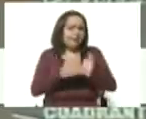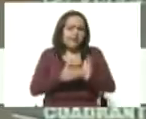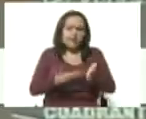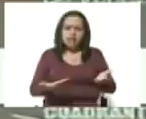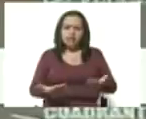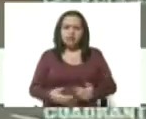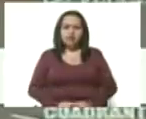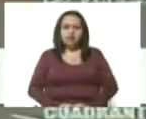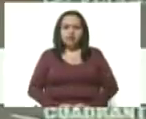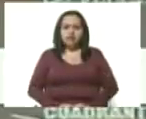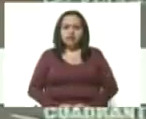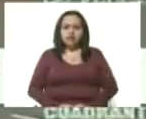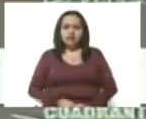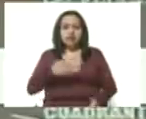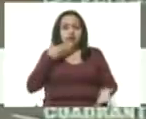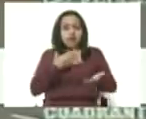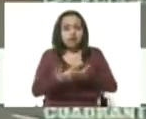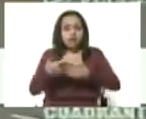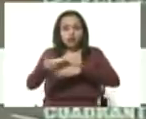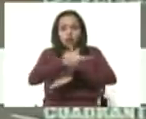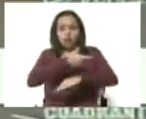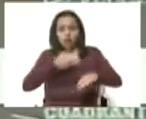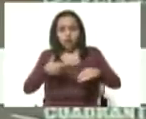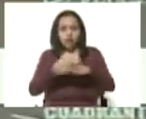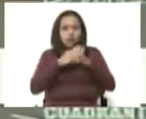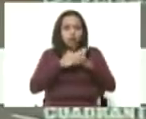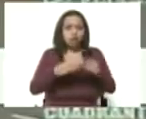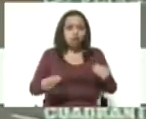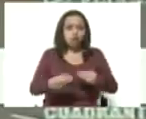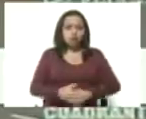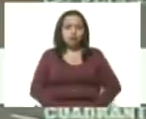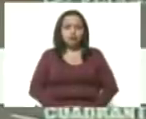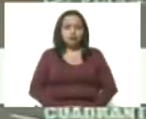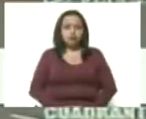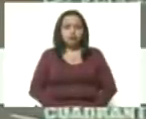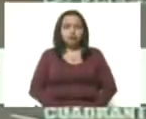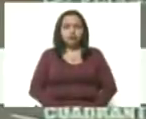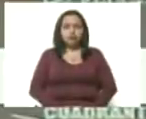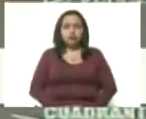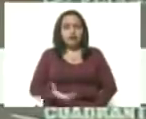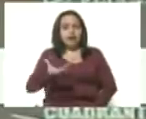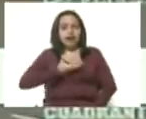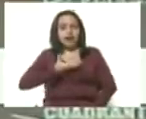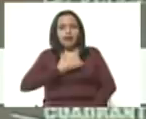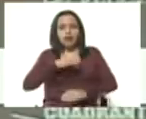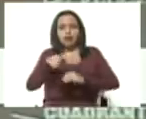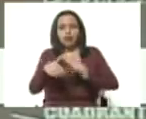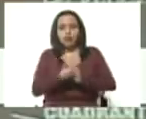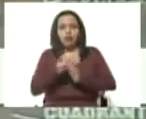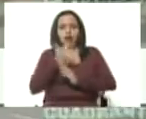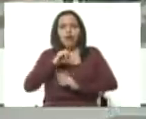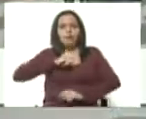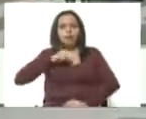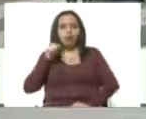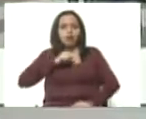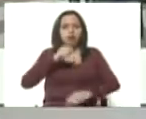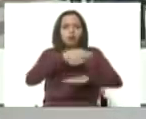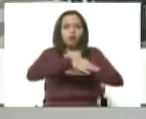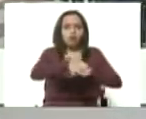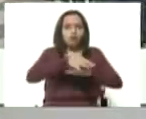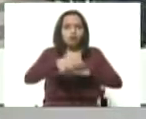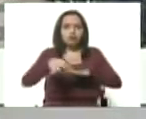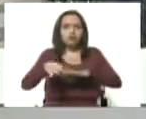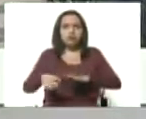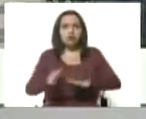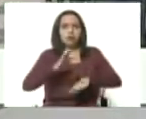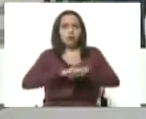y agradecer a los gobernadores, gobernadoras, alcaldes y alcaldesas que tienen policías municipales,